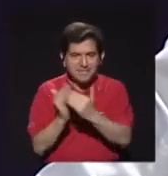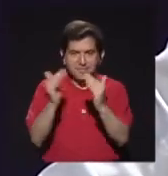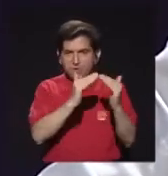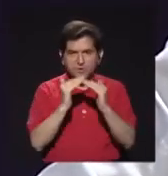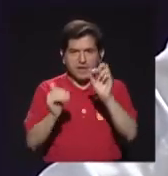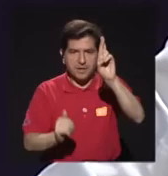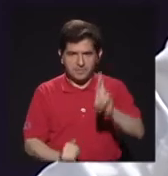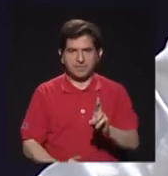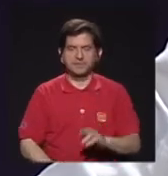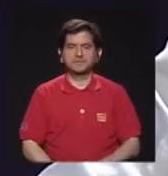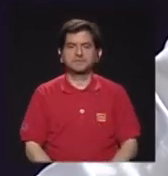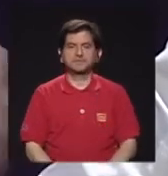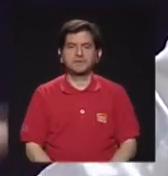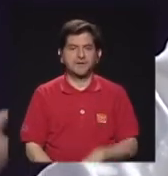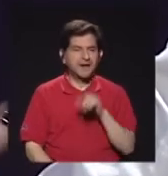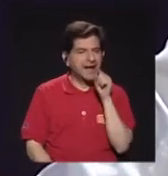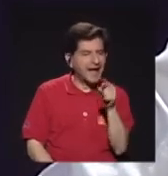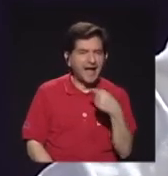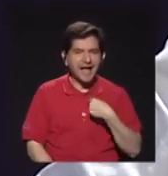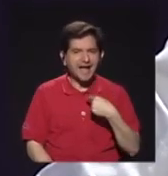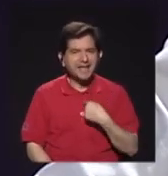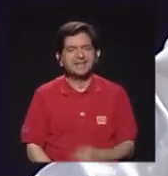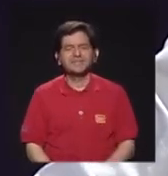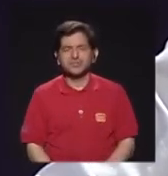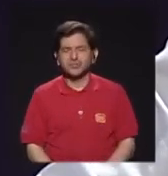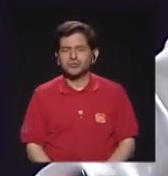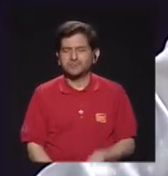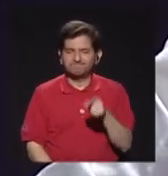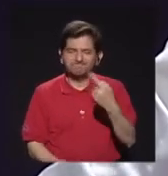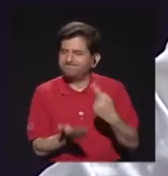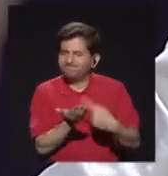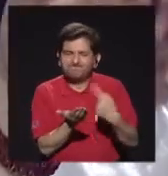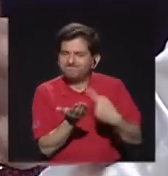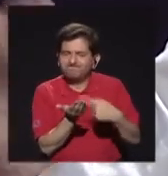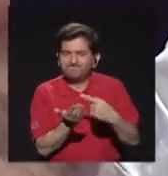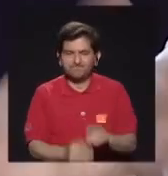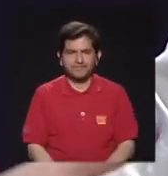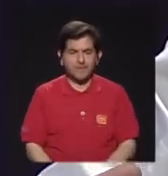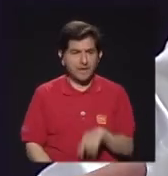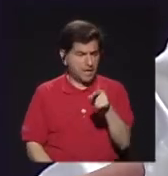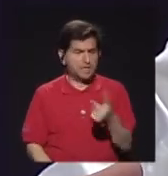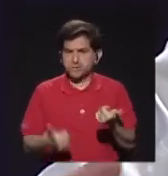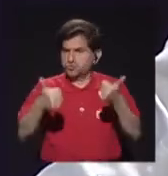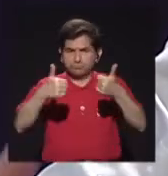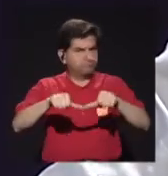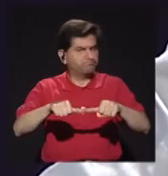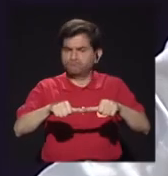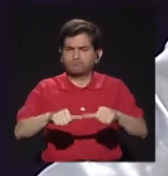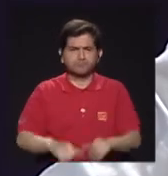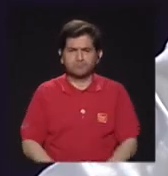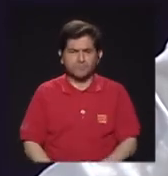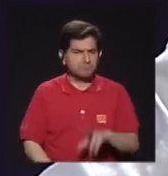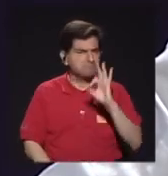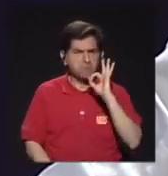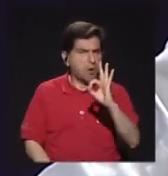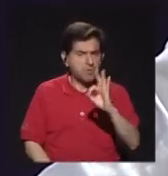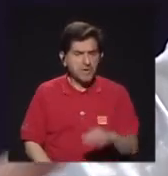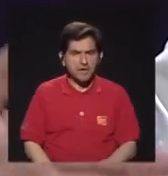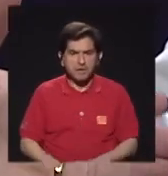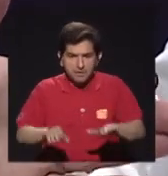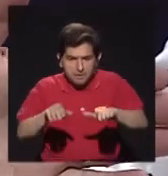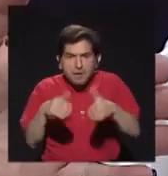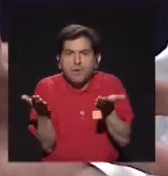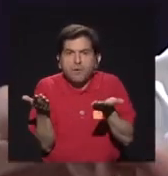costarricense y ahí es donde yo entro en gran contradicción y conflicto porque me digo esto no está bien y como es posible que hayan